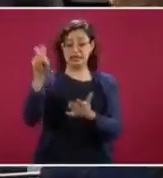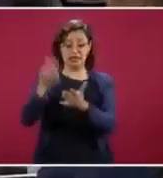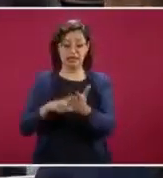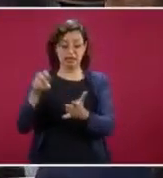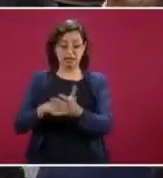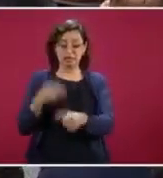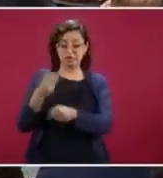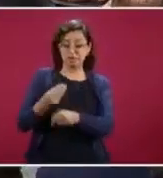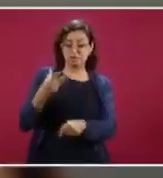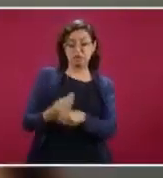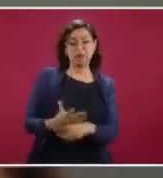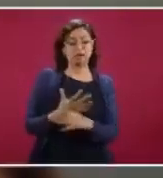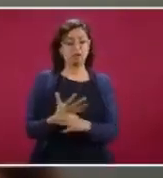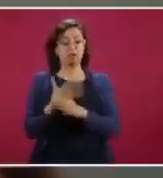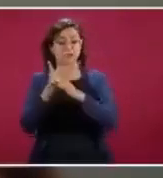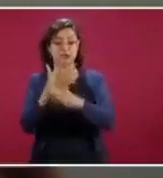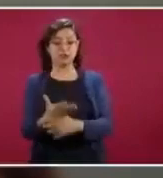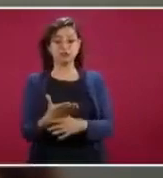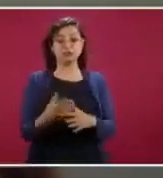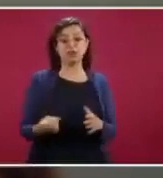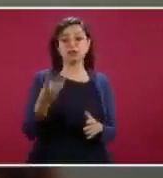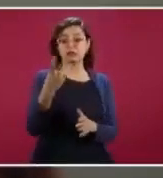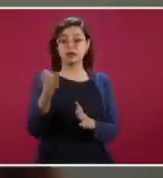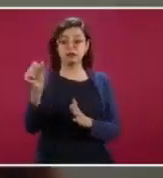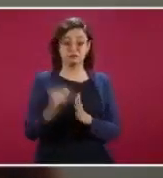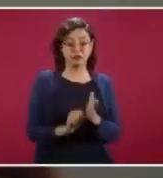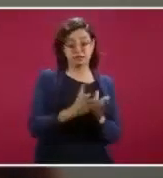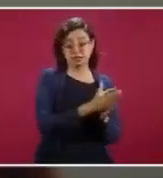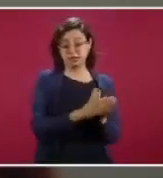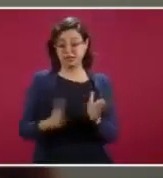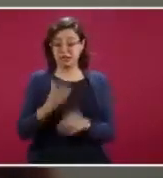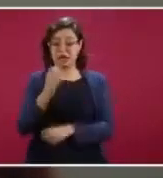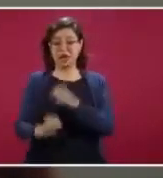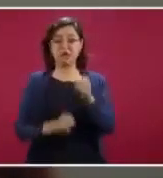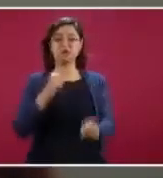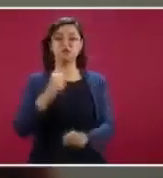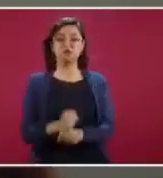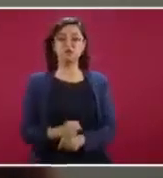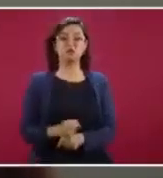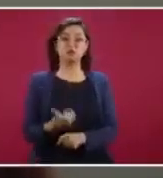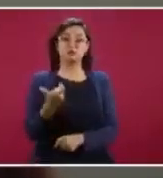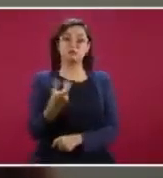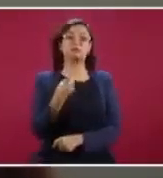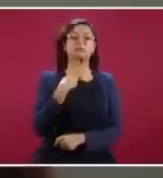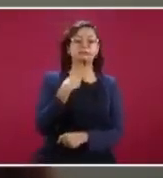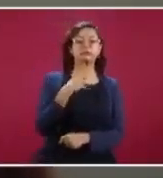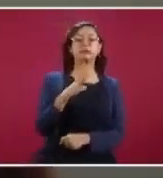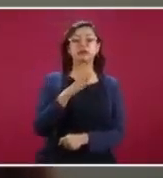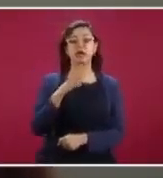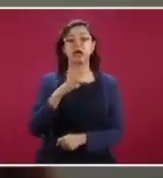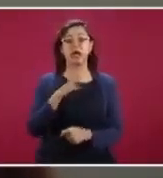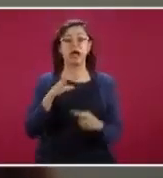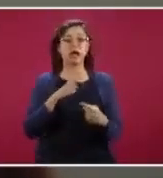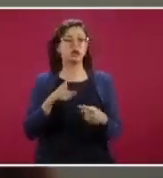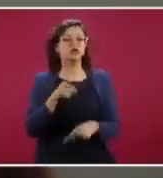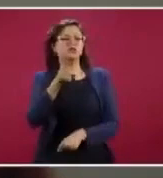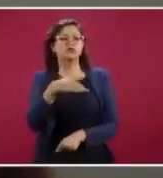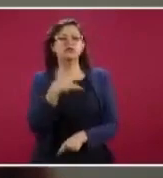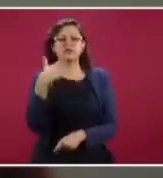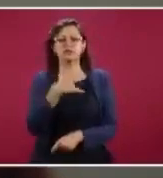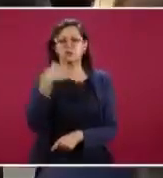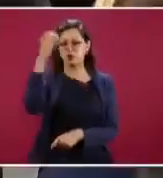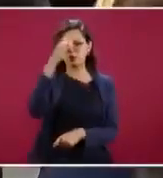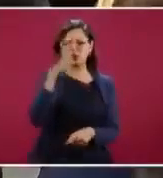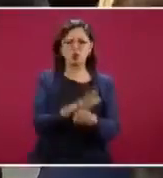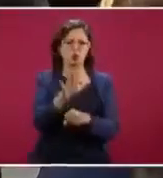trimestre del año México sí estuvo en recesión técnica. Para preguntarle qué opina sobre esto y si me permite realizar la otra pregunta más, por